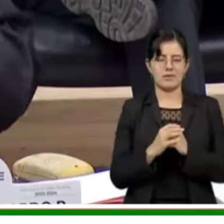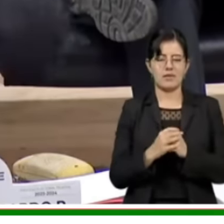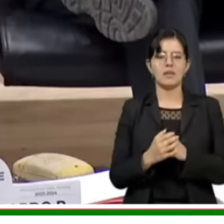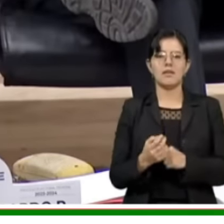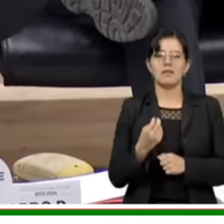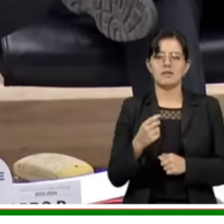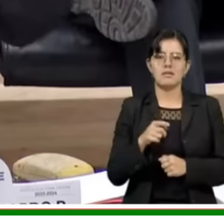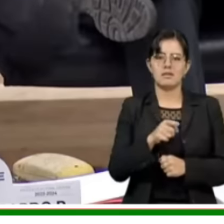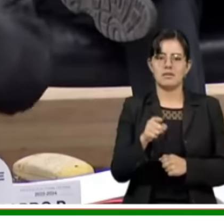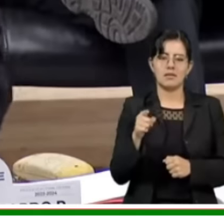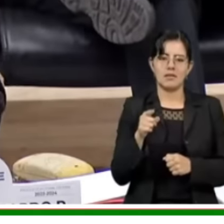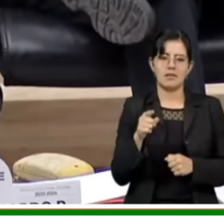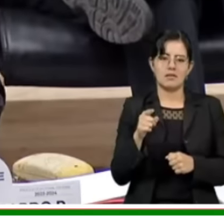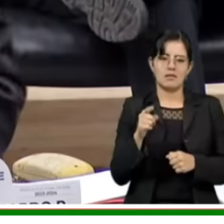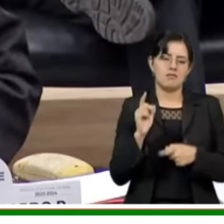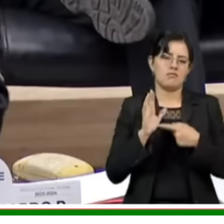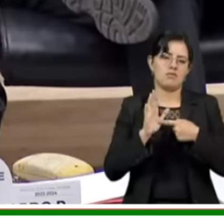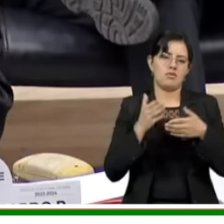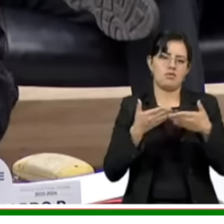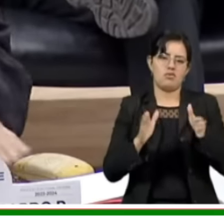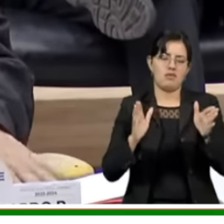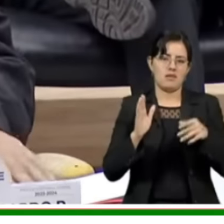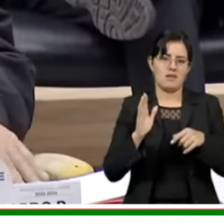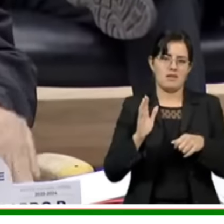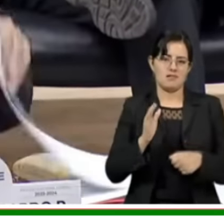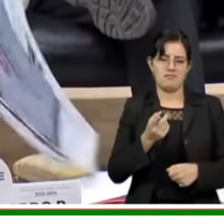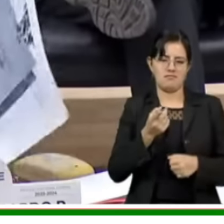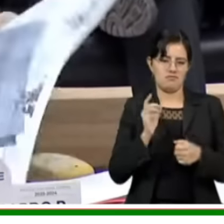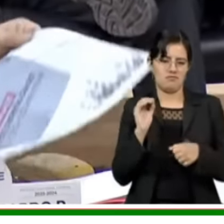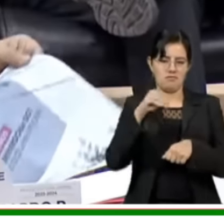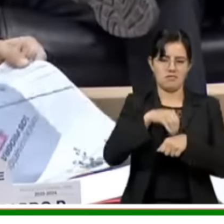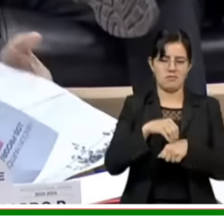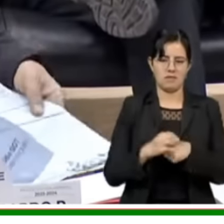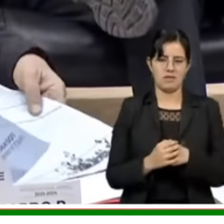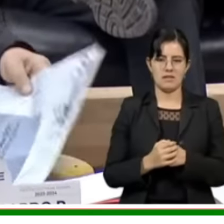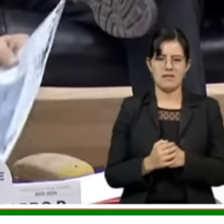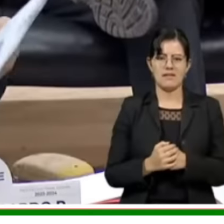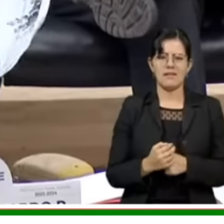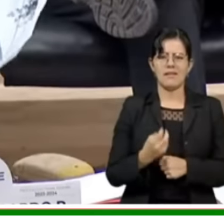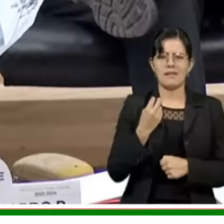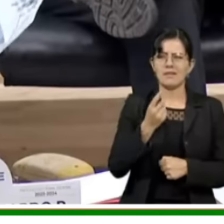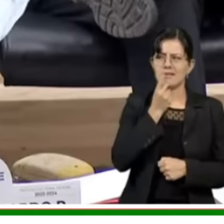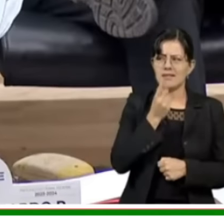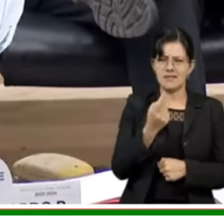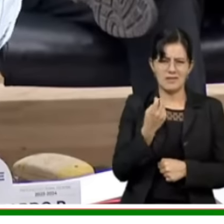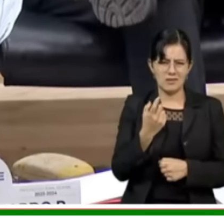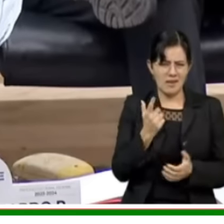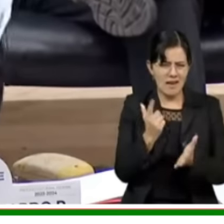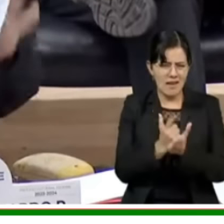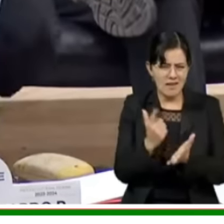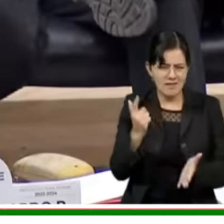ella públicamente hace el planteamiento se necesita desvergüenza para decir que esto no es